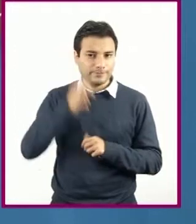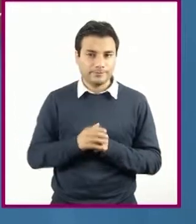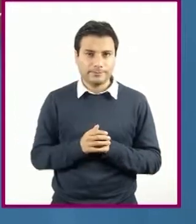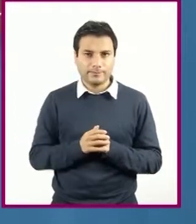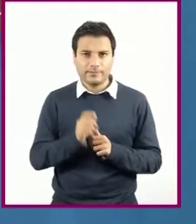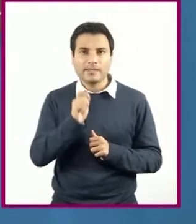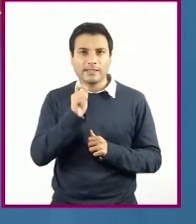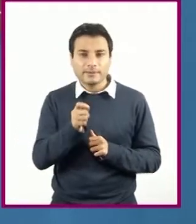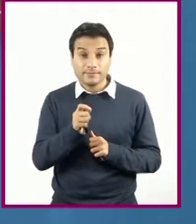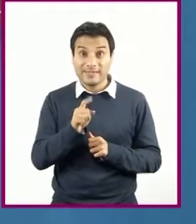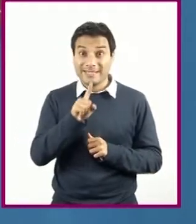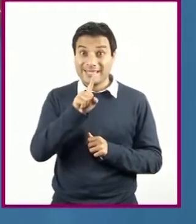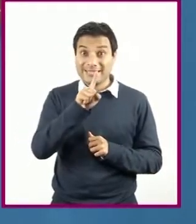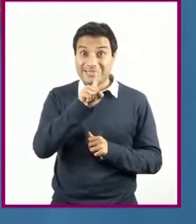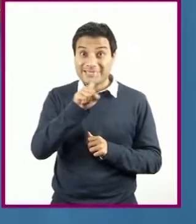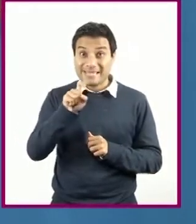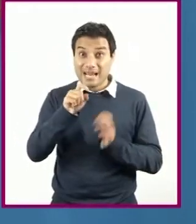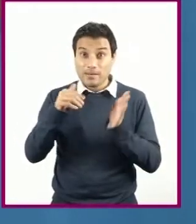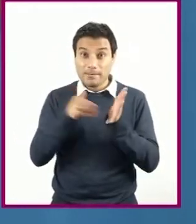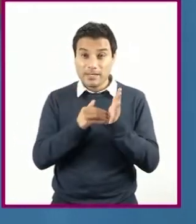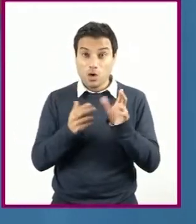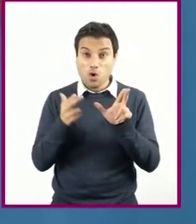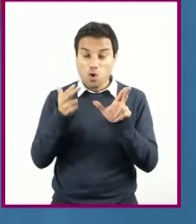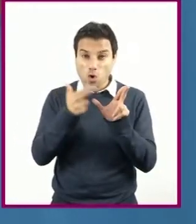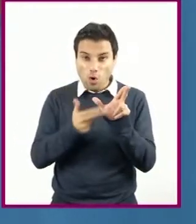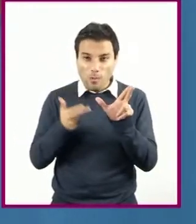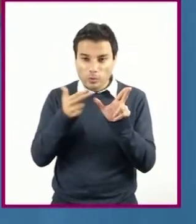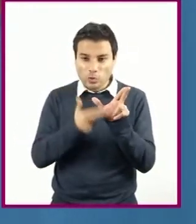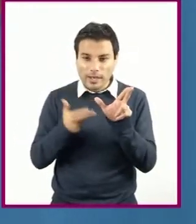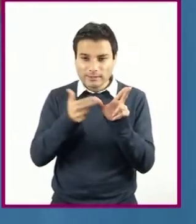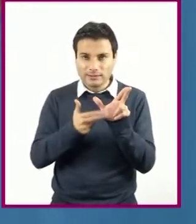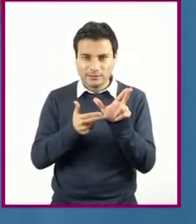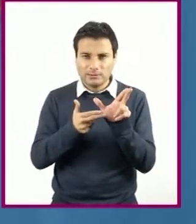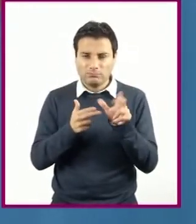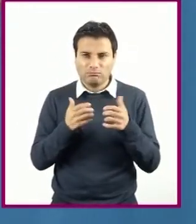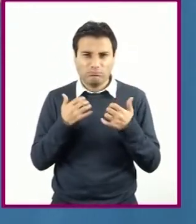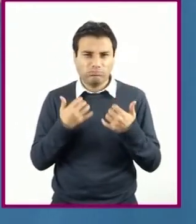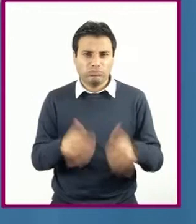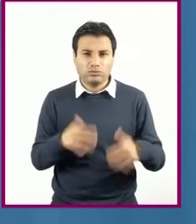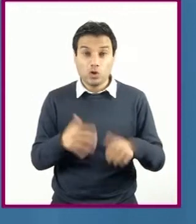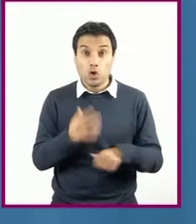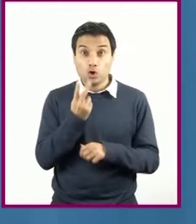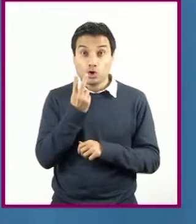las 100.000 locomotoras de ferrocarril que arrastraban casi